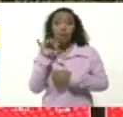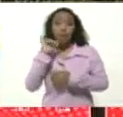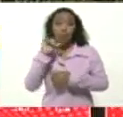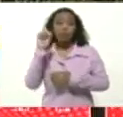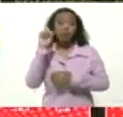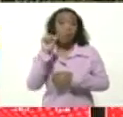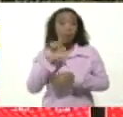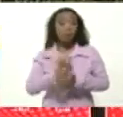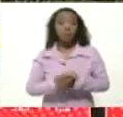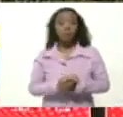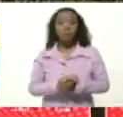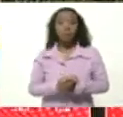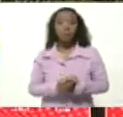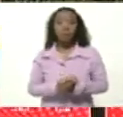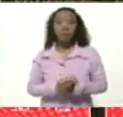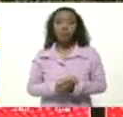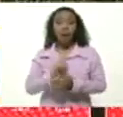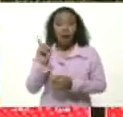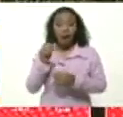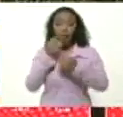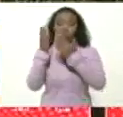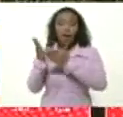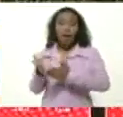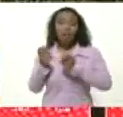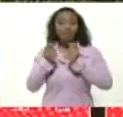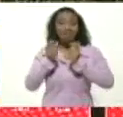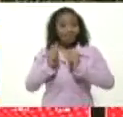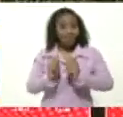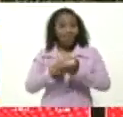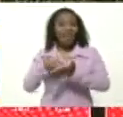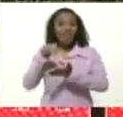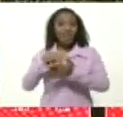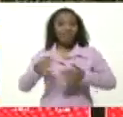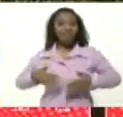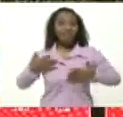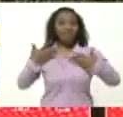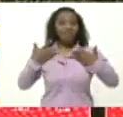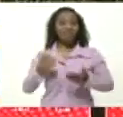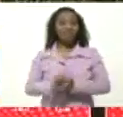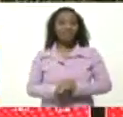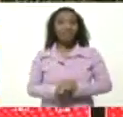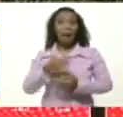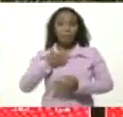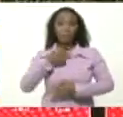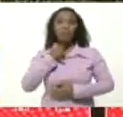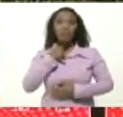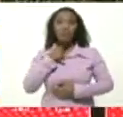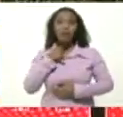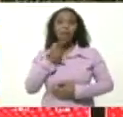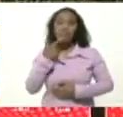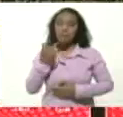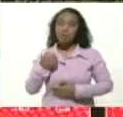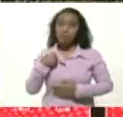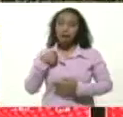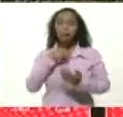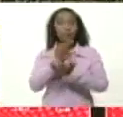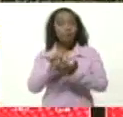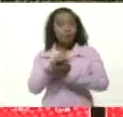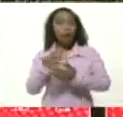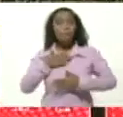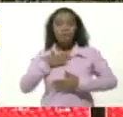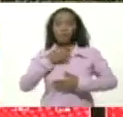también. Es buena gente, tratando de levantarme el ánimo. Es que a mí me gusta que me digan los problemas. A mí